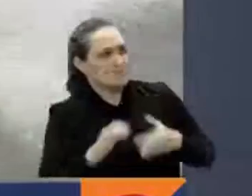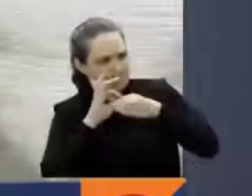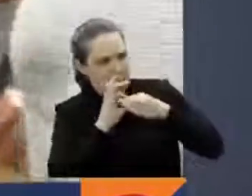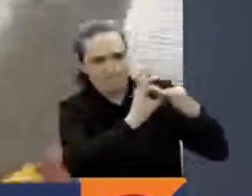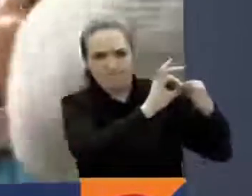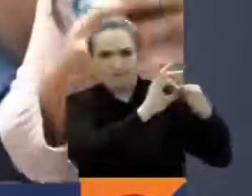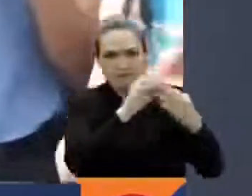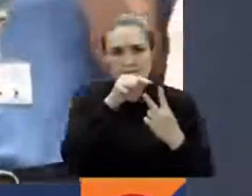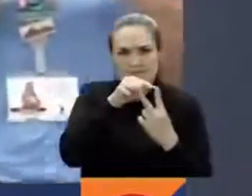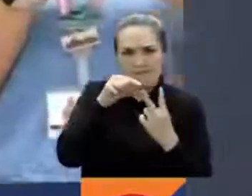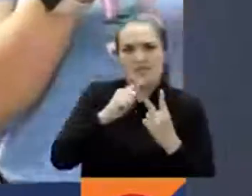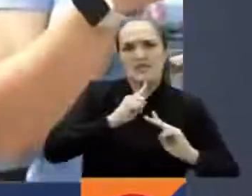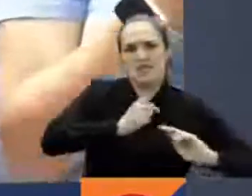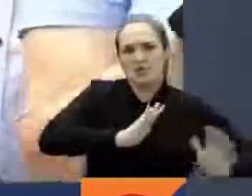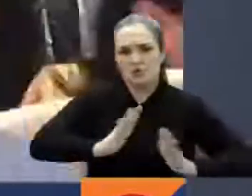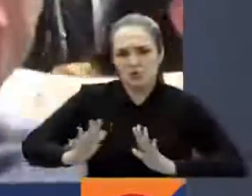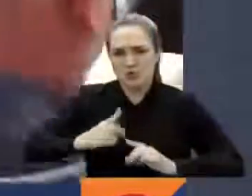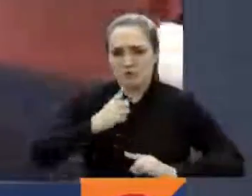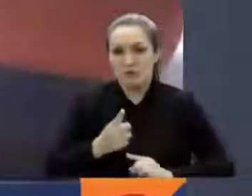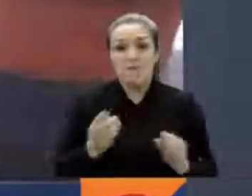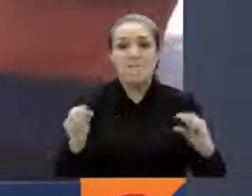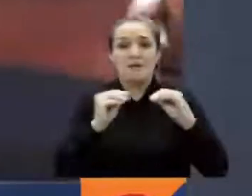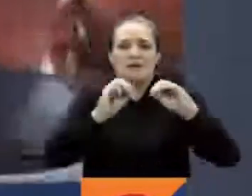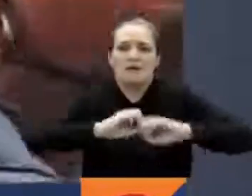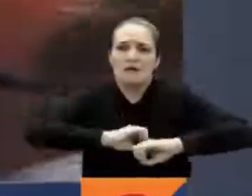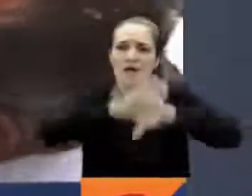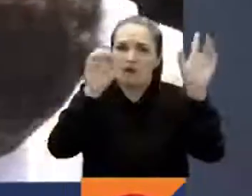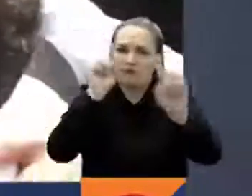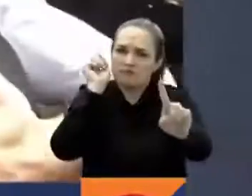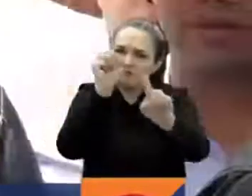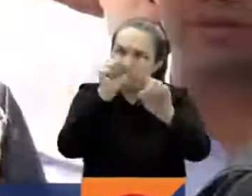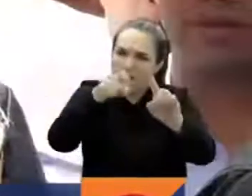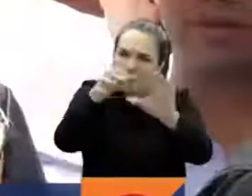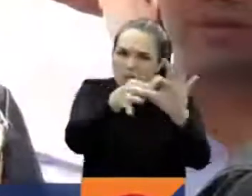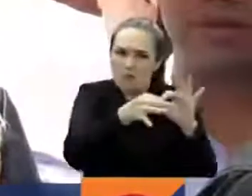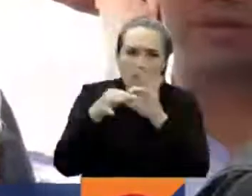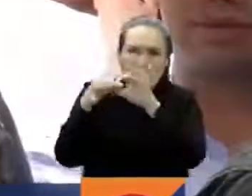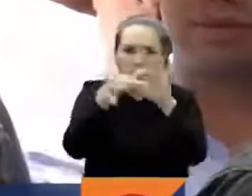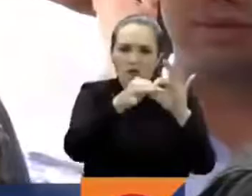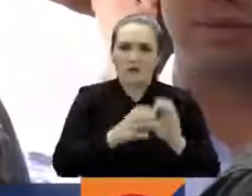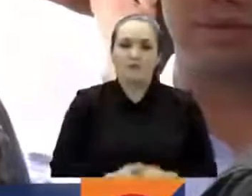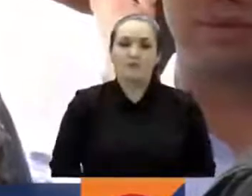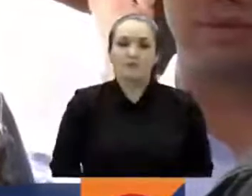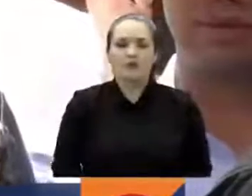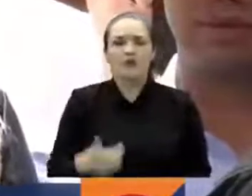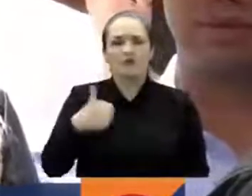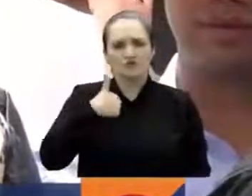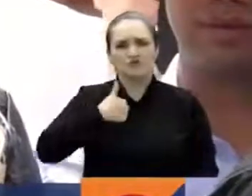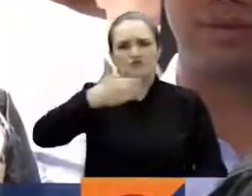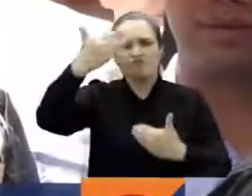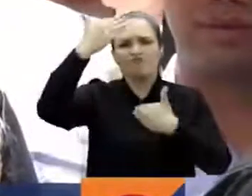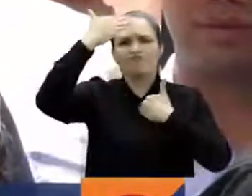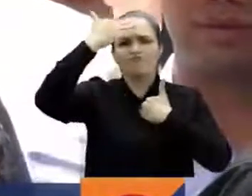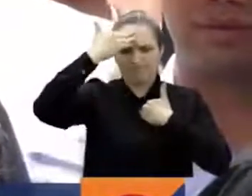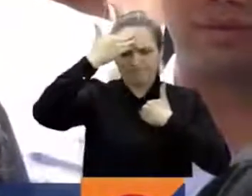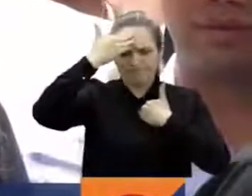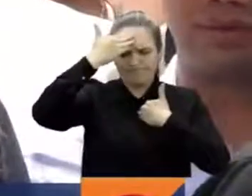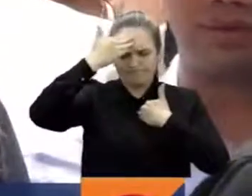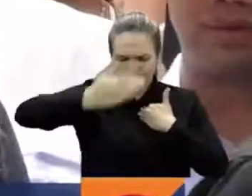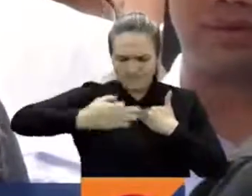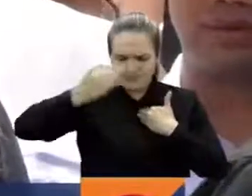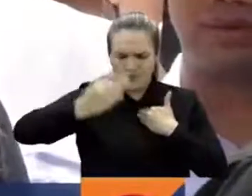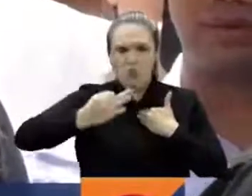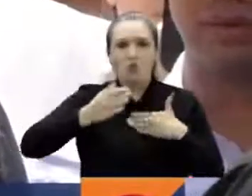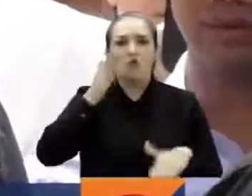la República, pero también envió un mensaje muy claro y es a la unión. Yo estoy convencido de que el futuro va a ser muy bonito,